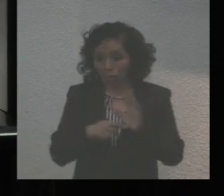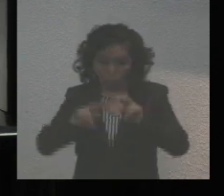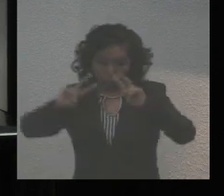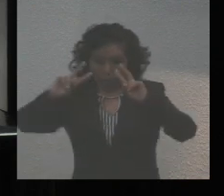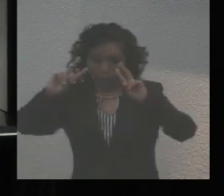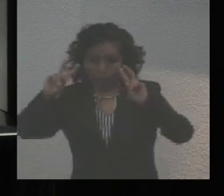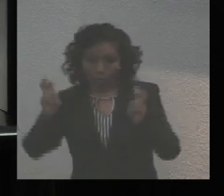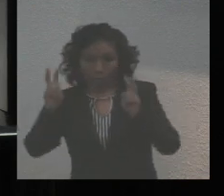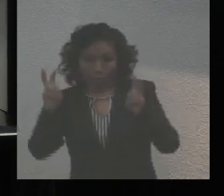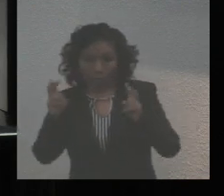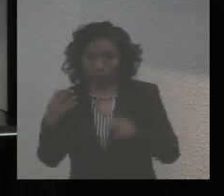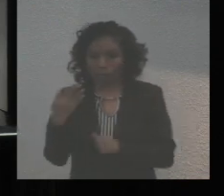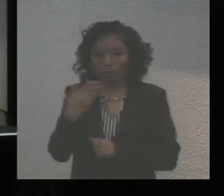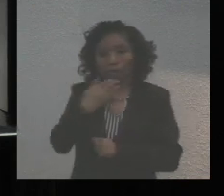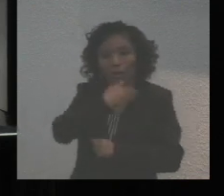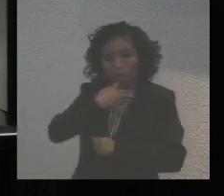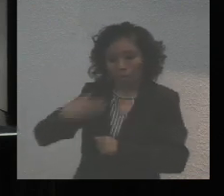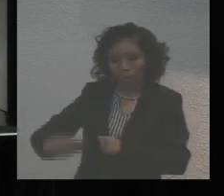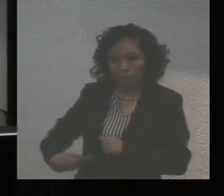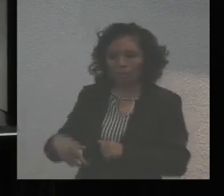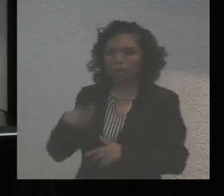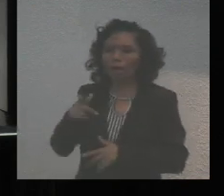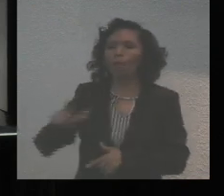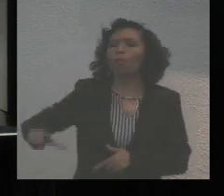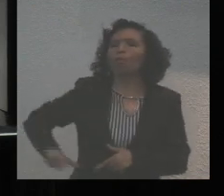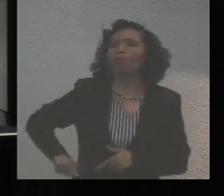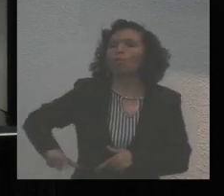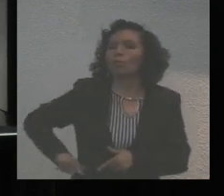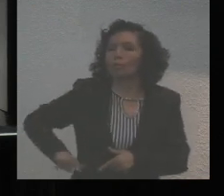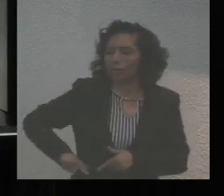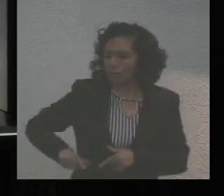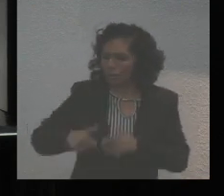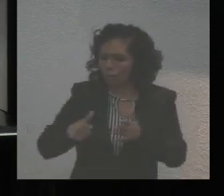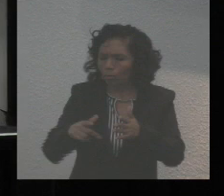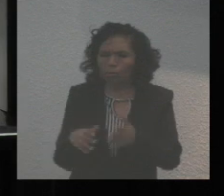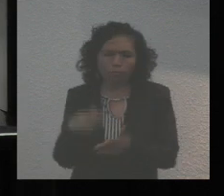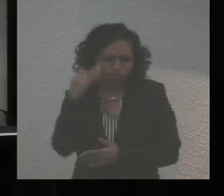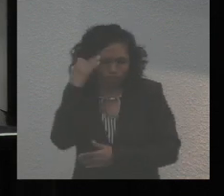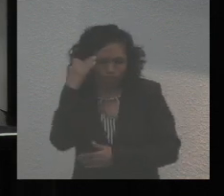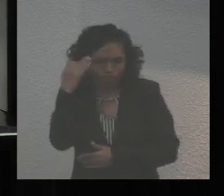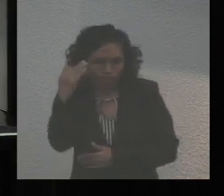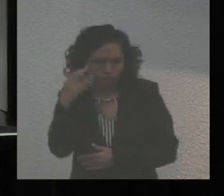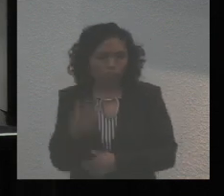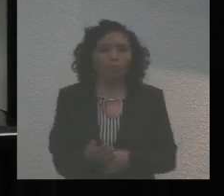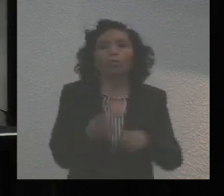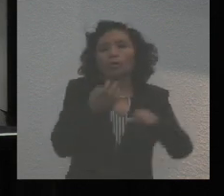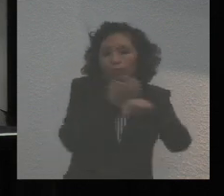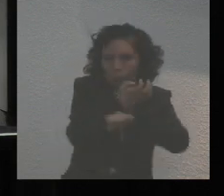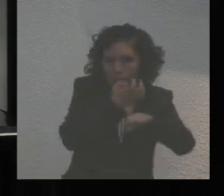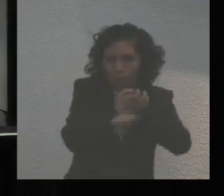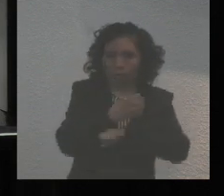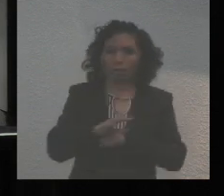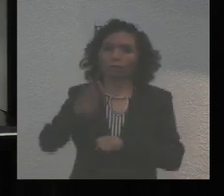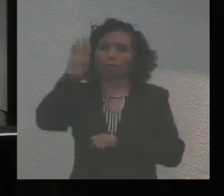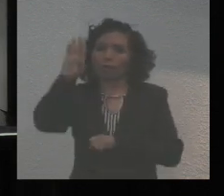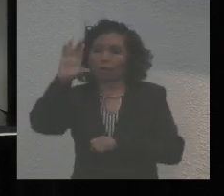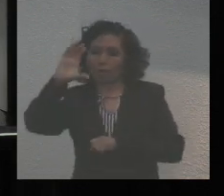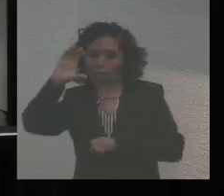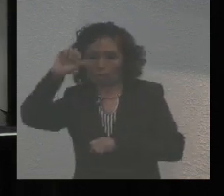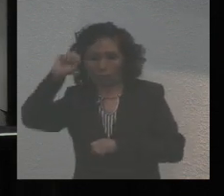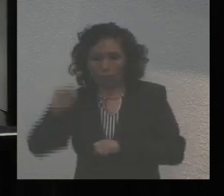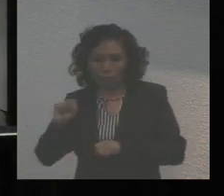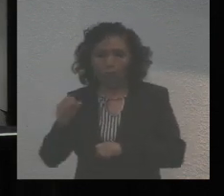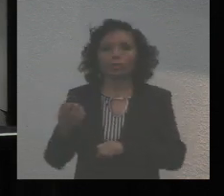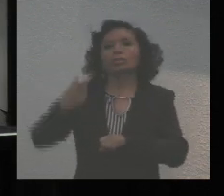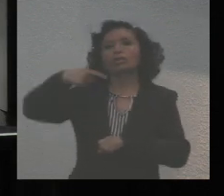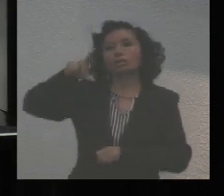del Ejecutivo Federal, nombrará un gobernador provisional en cada uno de los estados de Baja California Sur y Quintana Roo.